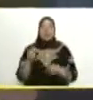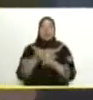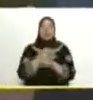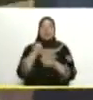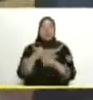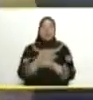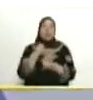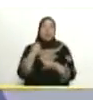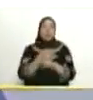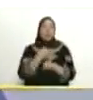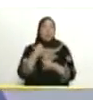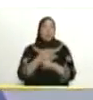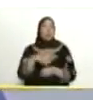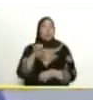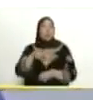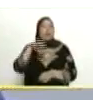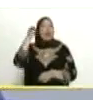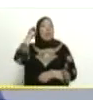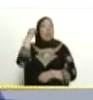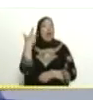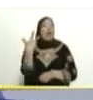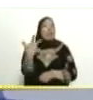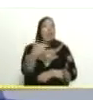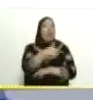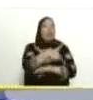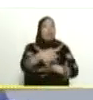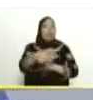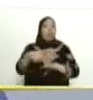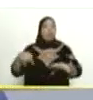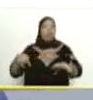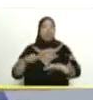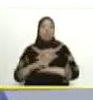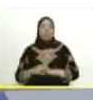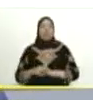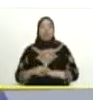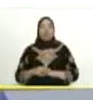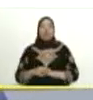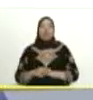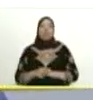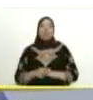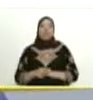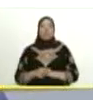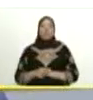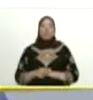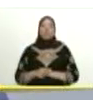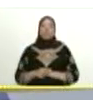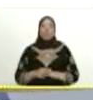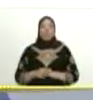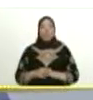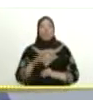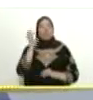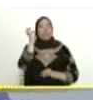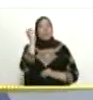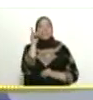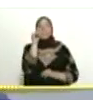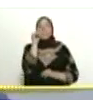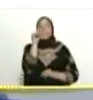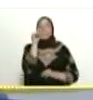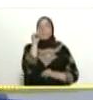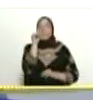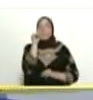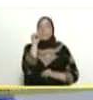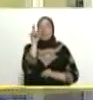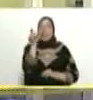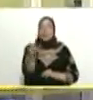trabajo a Yuriber. Tres manzanas. A Iverson Márquez,